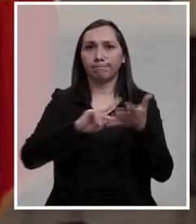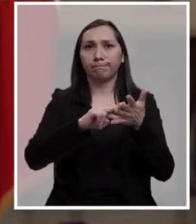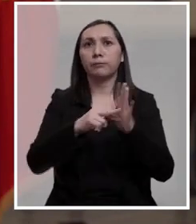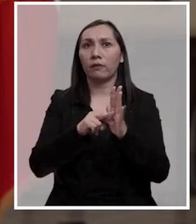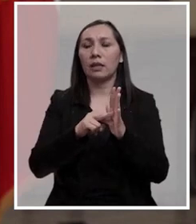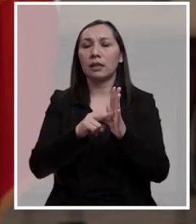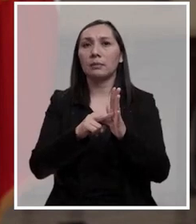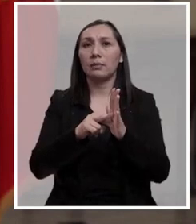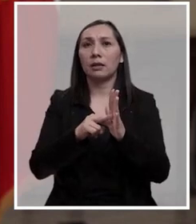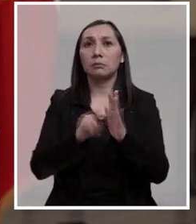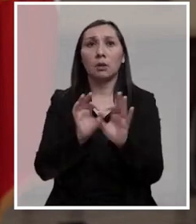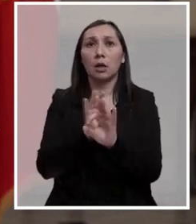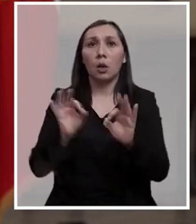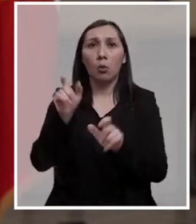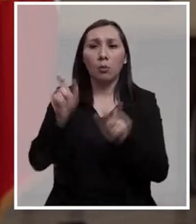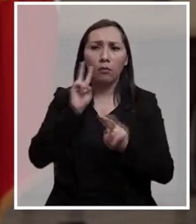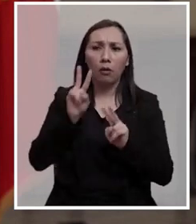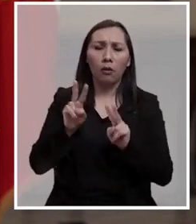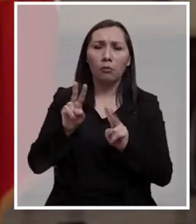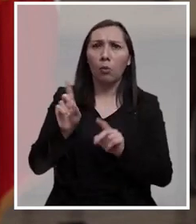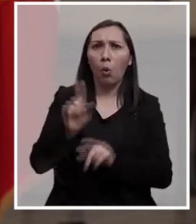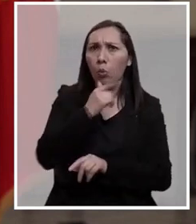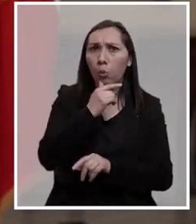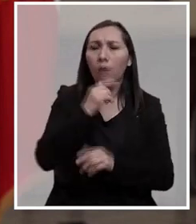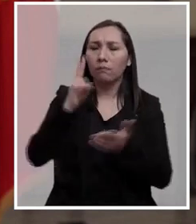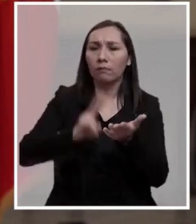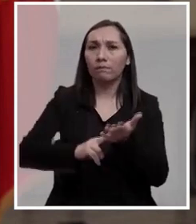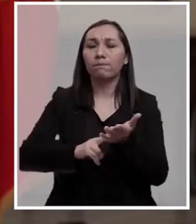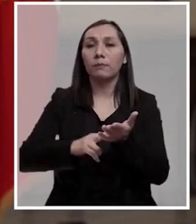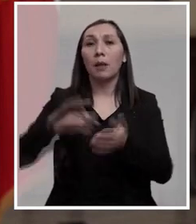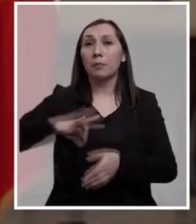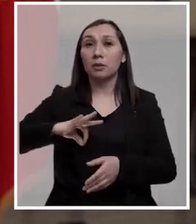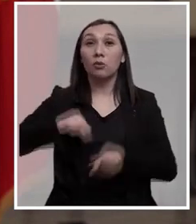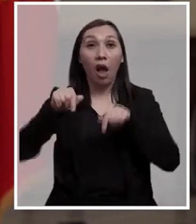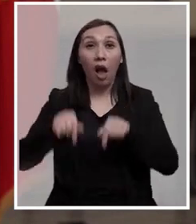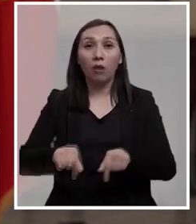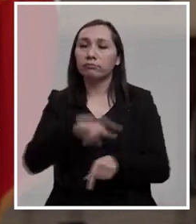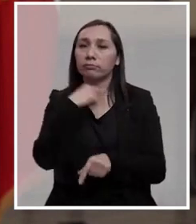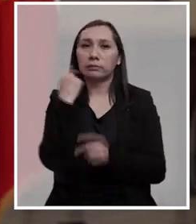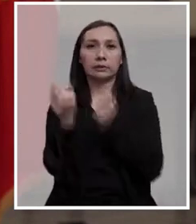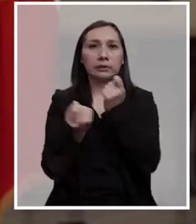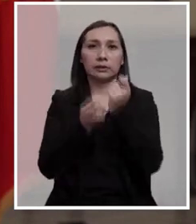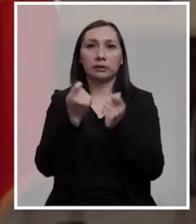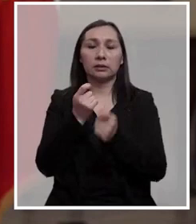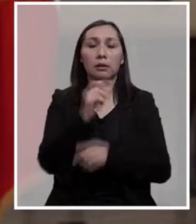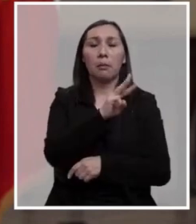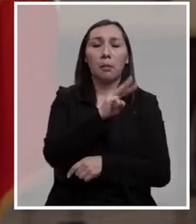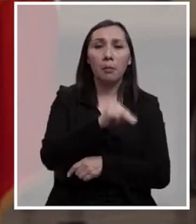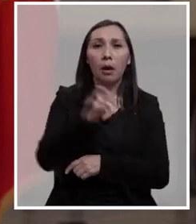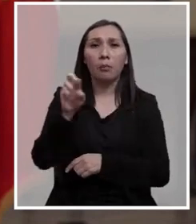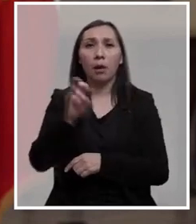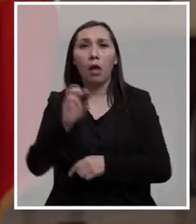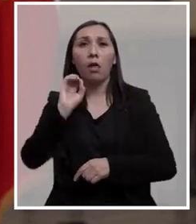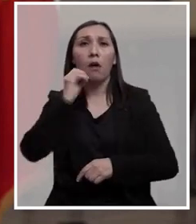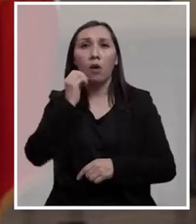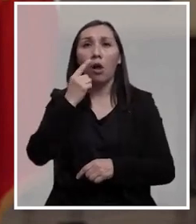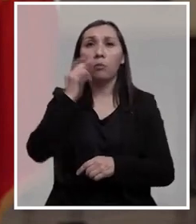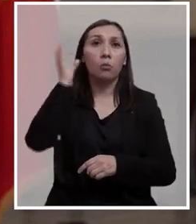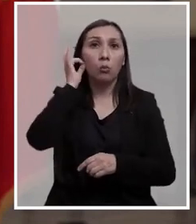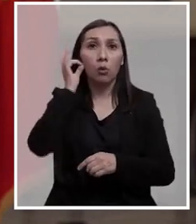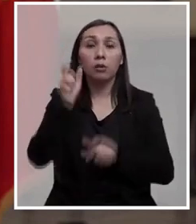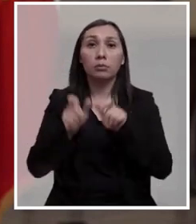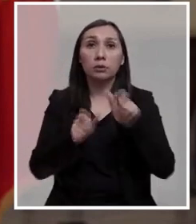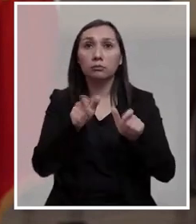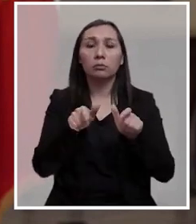en crisis y eso nadie lo pone en duda las pensiones de hoy no alcanzan para que nuestros padres madres abuelos abuelas